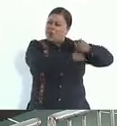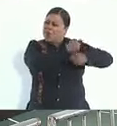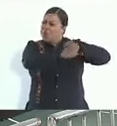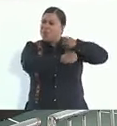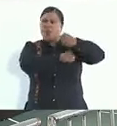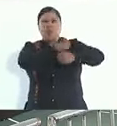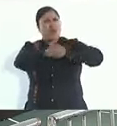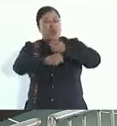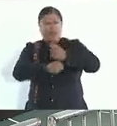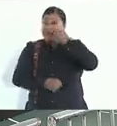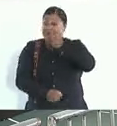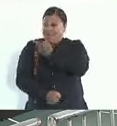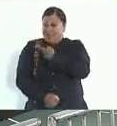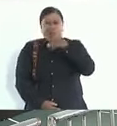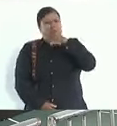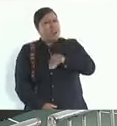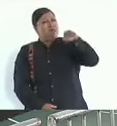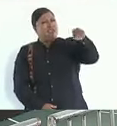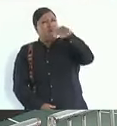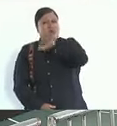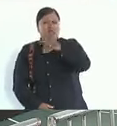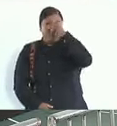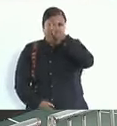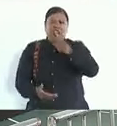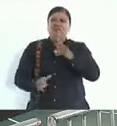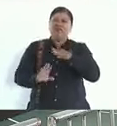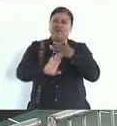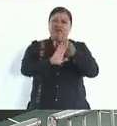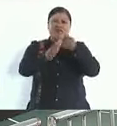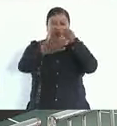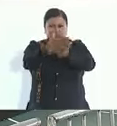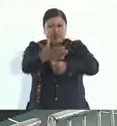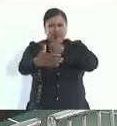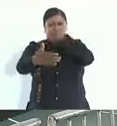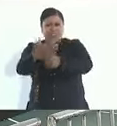Le acompañamos en la lucha contra el autoritarismo y la